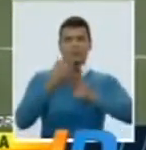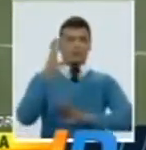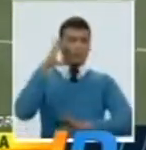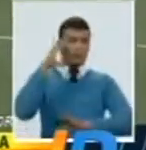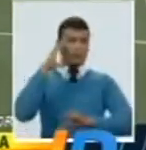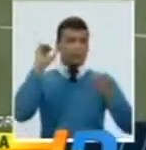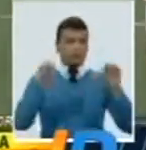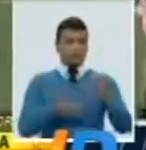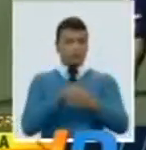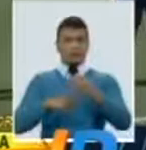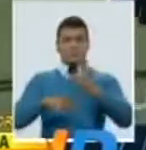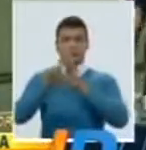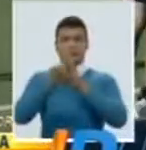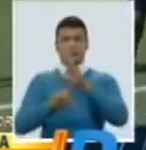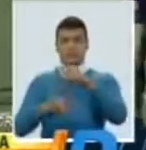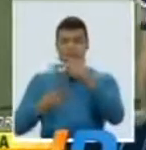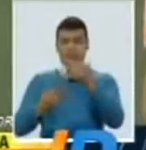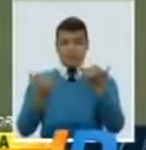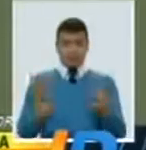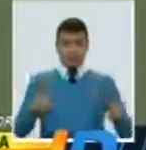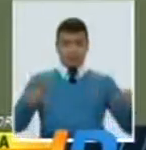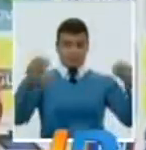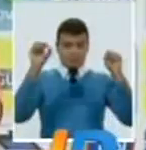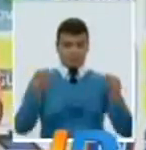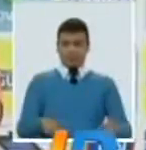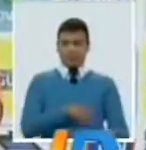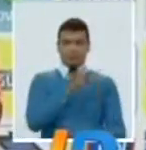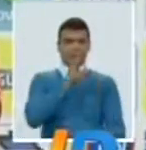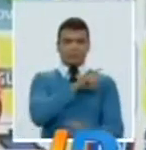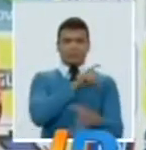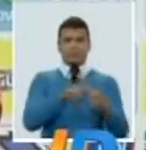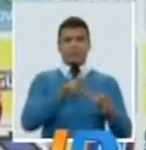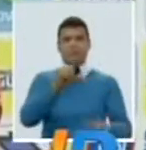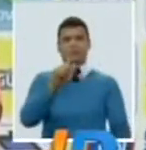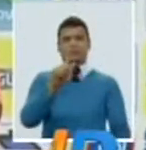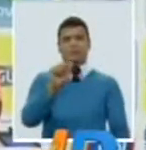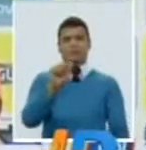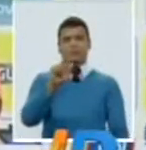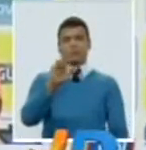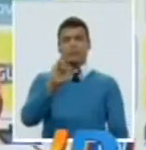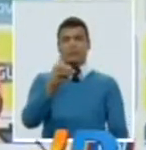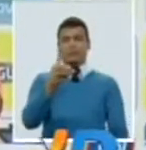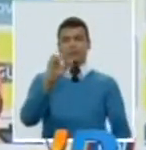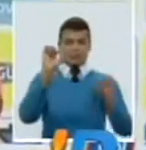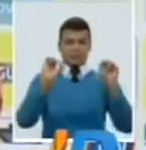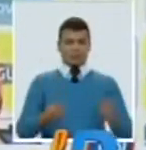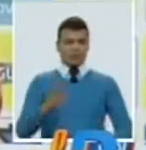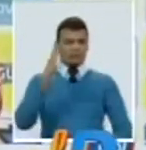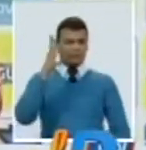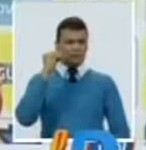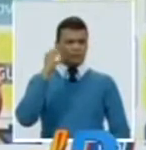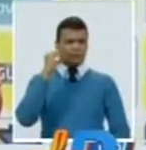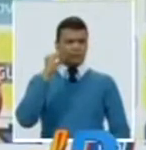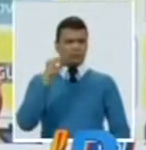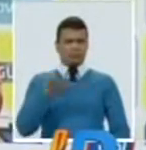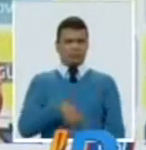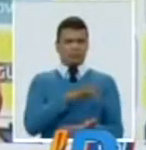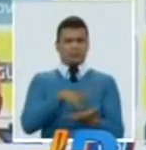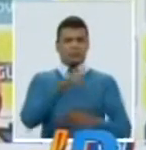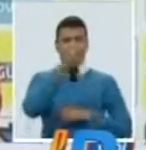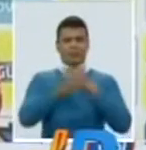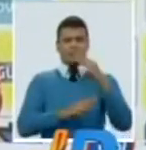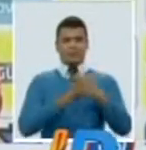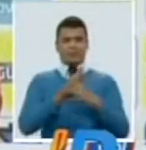el liderato del grupo. En este encuentro podría jugar el arquero vallecaucano Farid Mondragón, que busca convertirse en el jugador más veterano en disputar